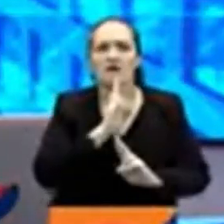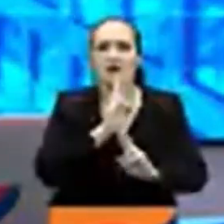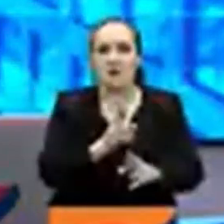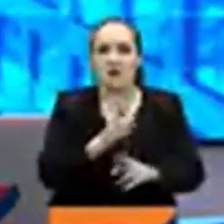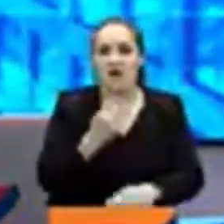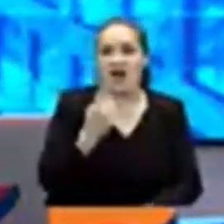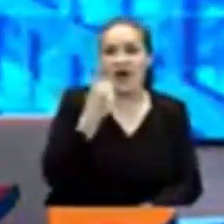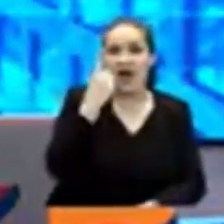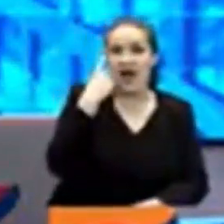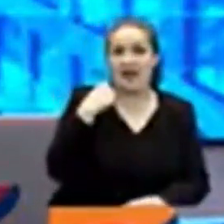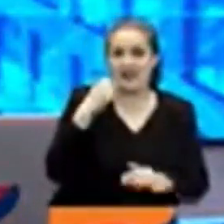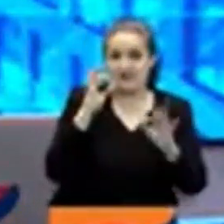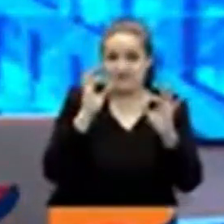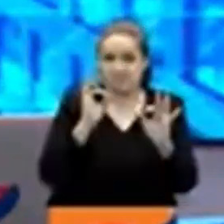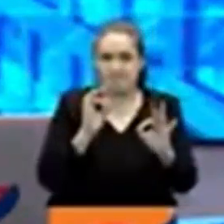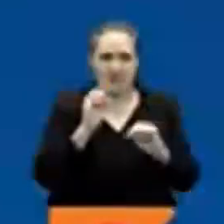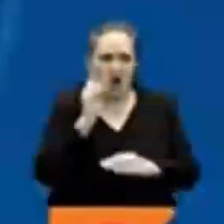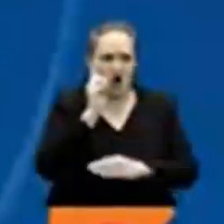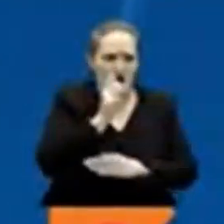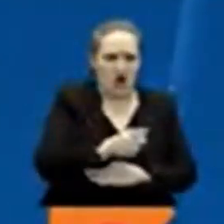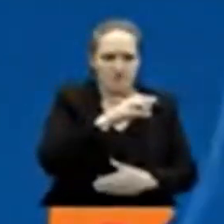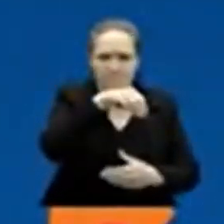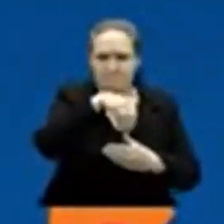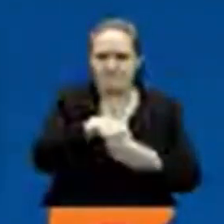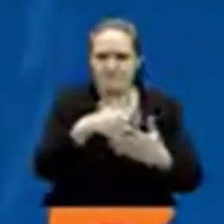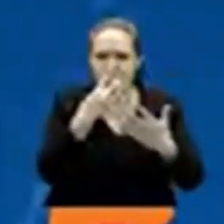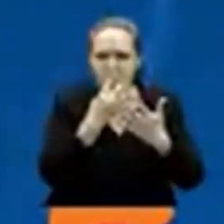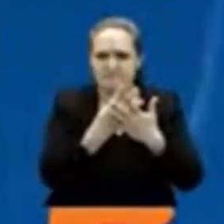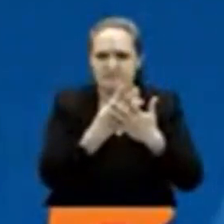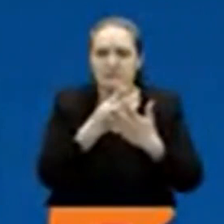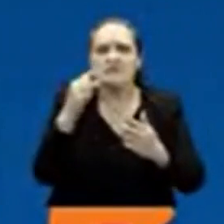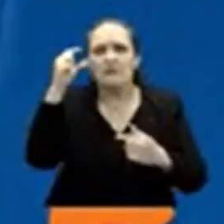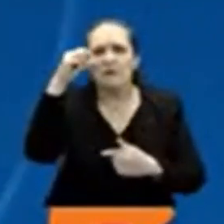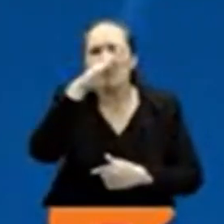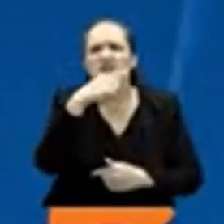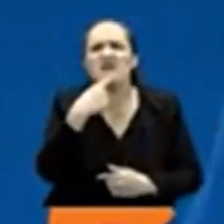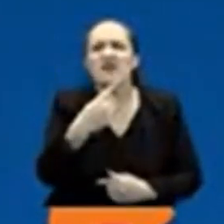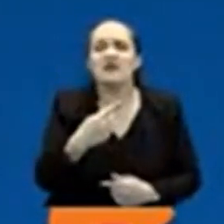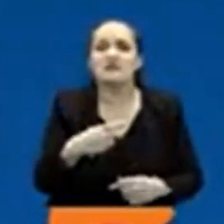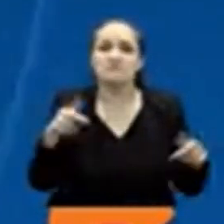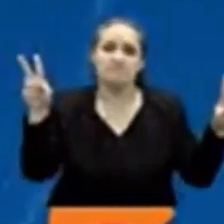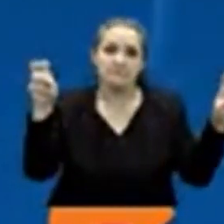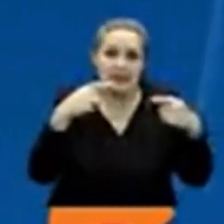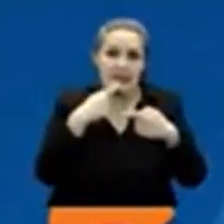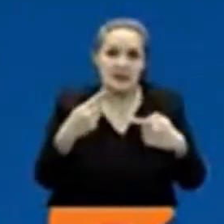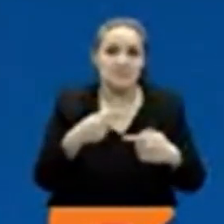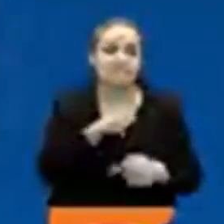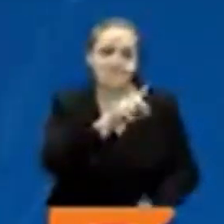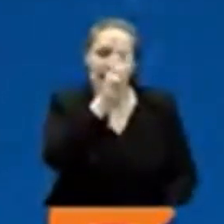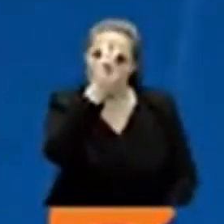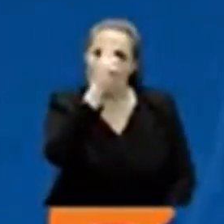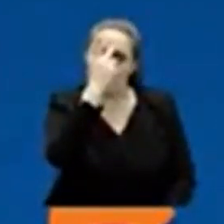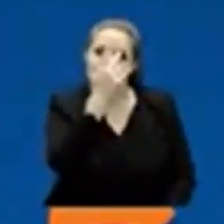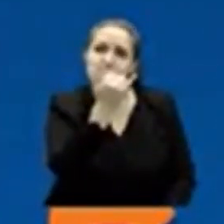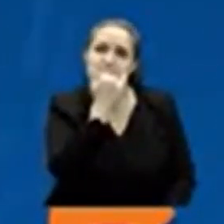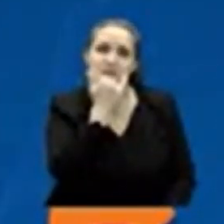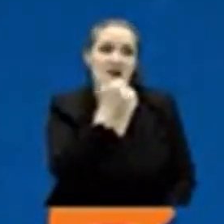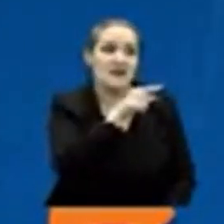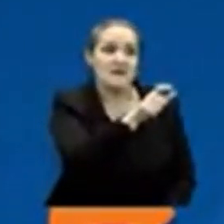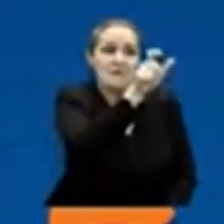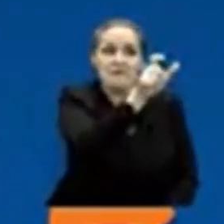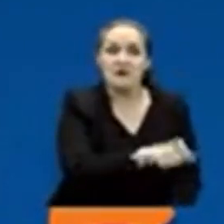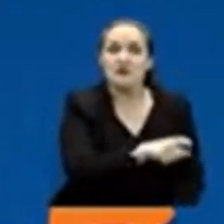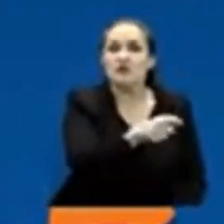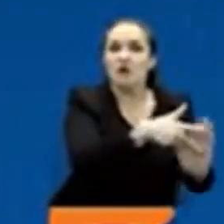de la destitución de Pedro Castillo y en Twitter declaró lo siguiente, abro comillas: Pedro Castillo se equivocó al tratar de usar el artículo de